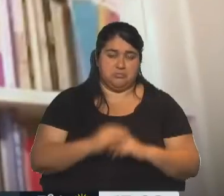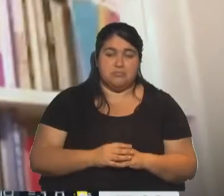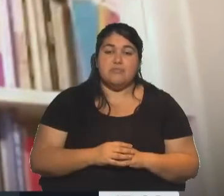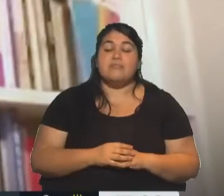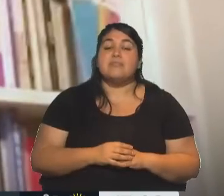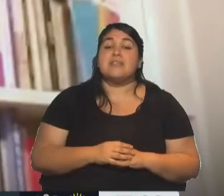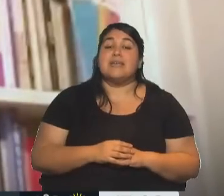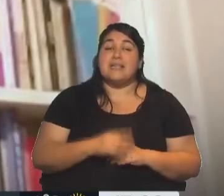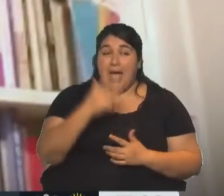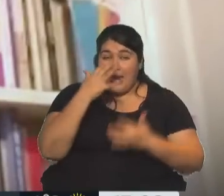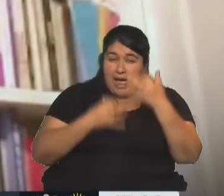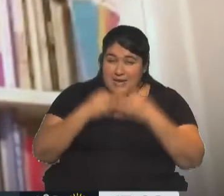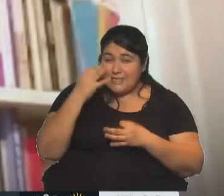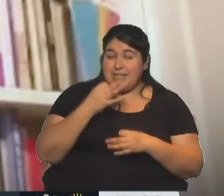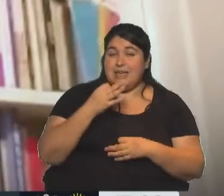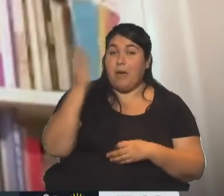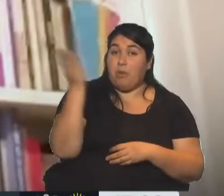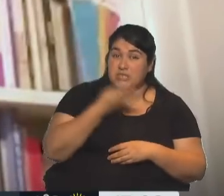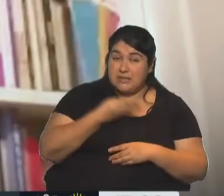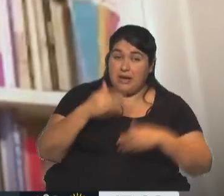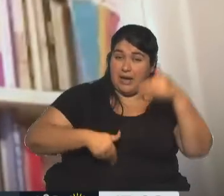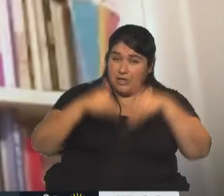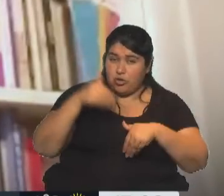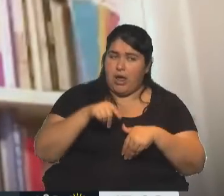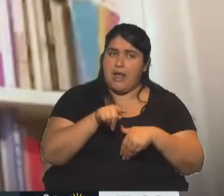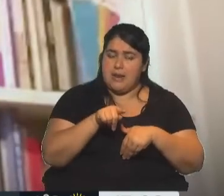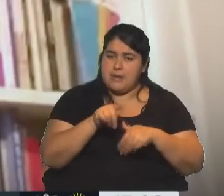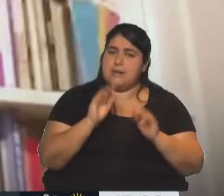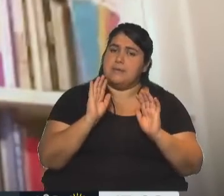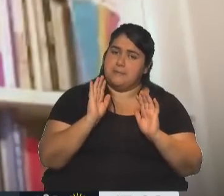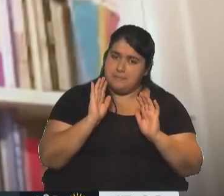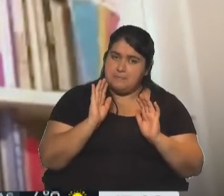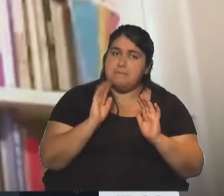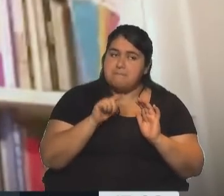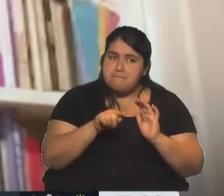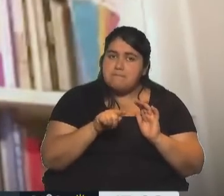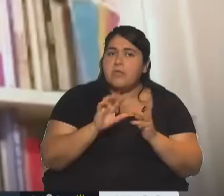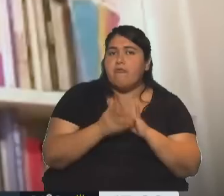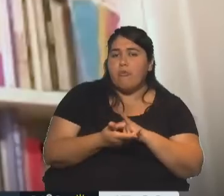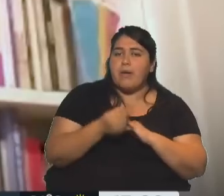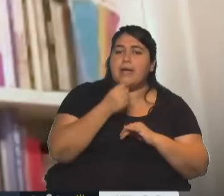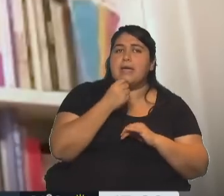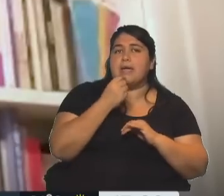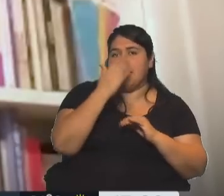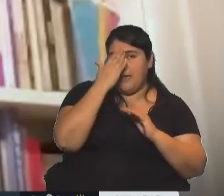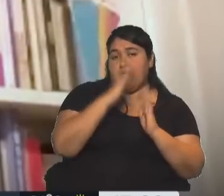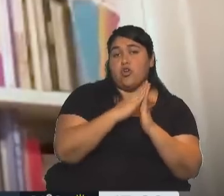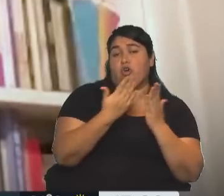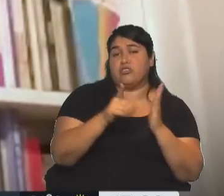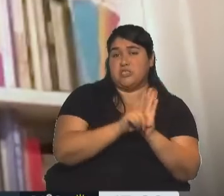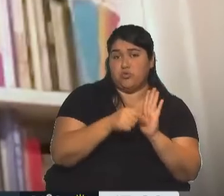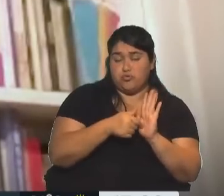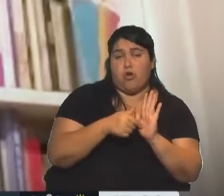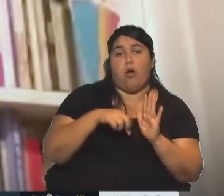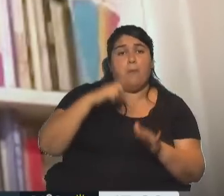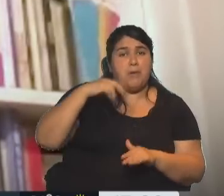este resultado electoral es un probable continuismo, una continuidad, digamos, de la Constitución de Pinochet en la